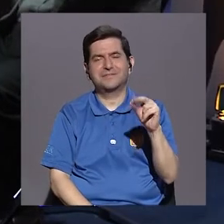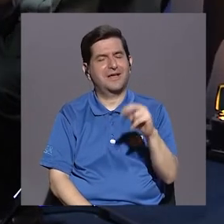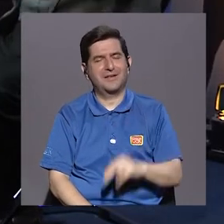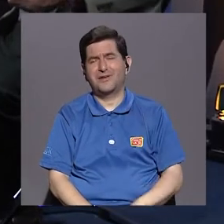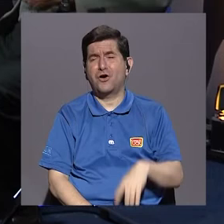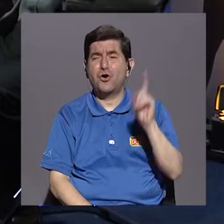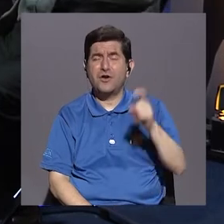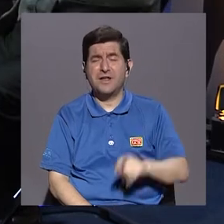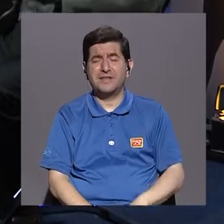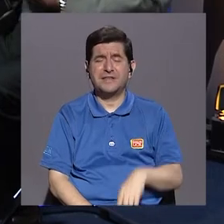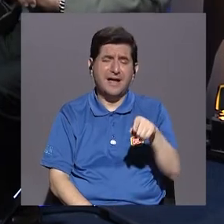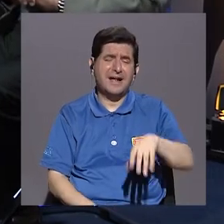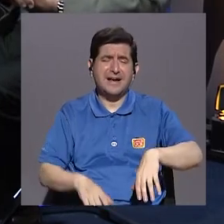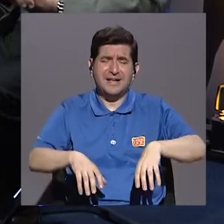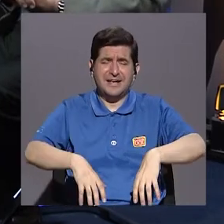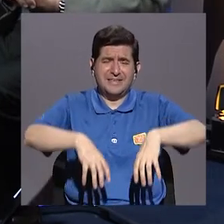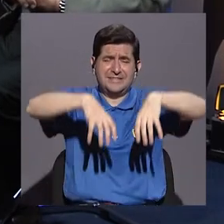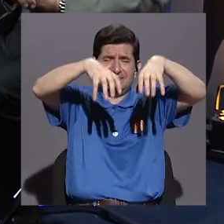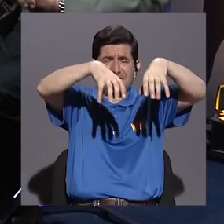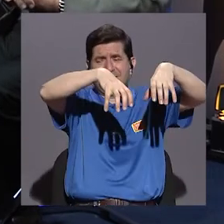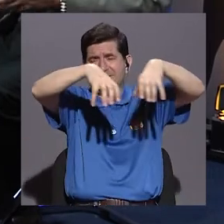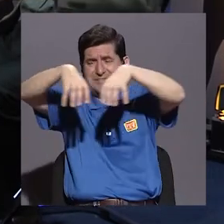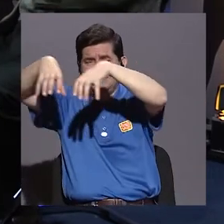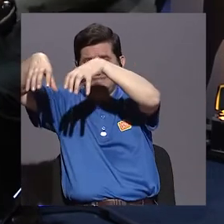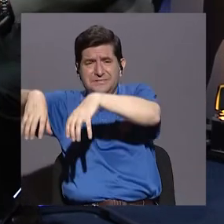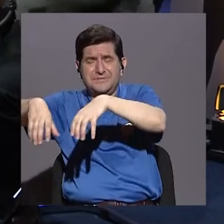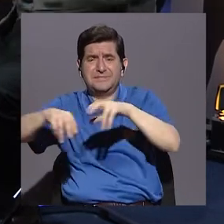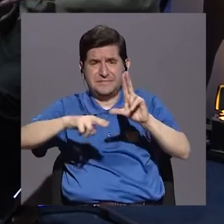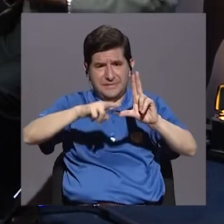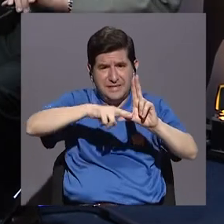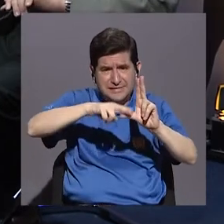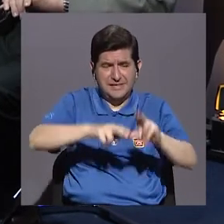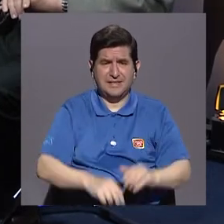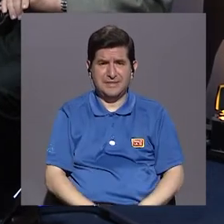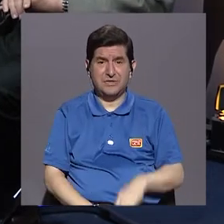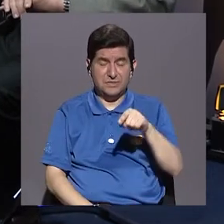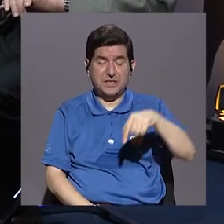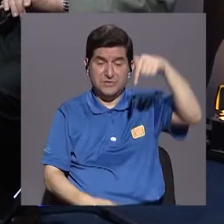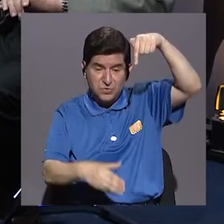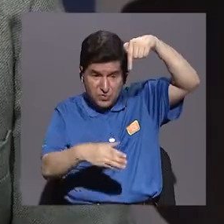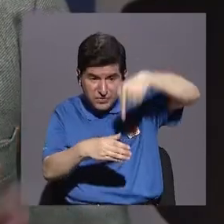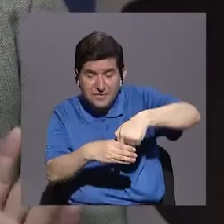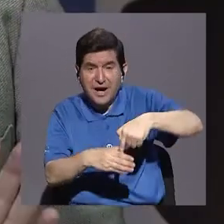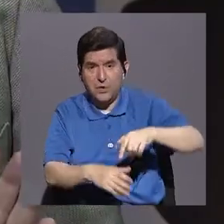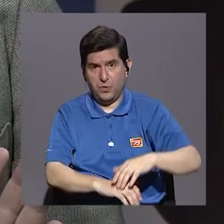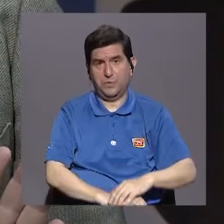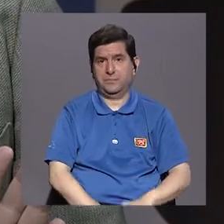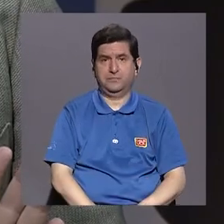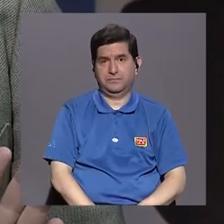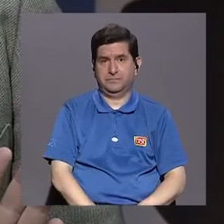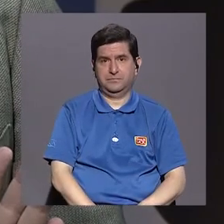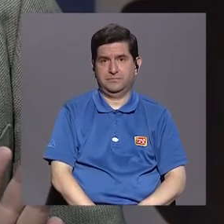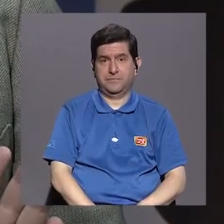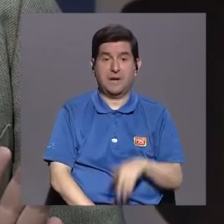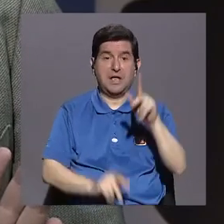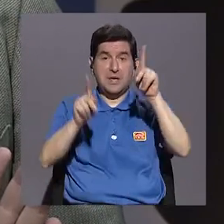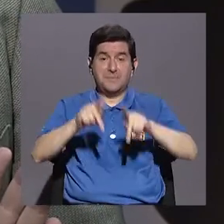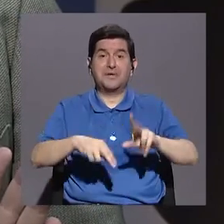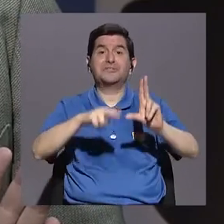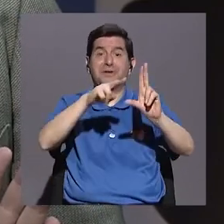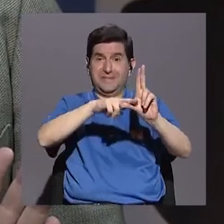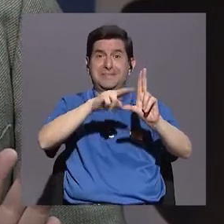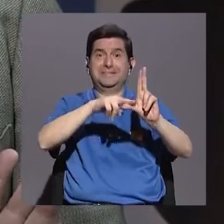que sacarlos los asientos y todo eso ahí debajo y ahí va la gente sentada